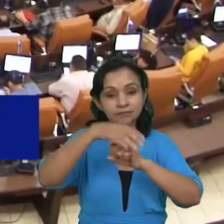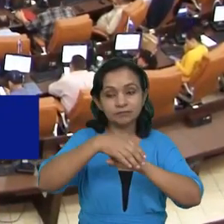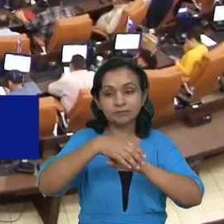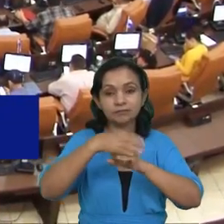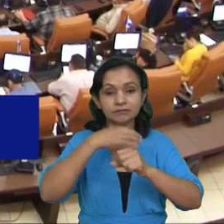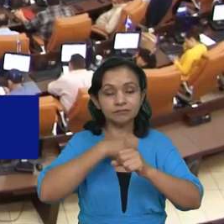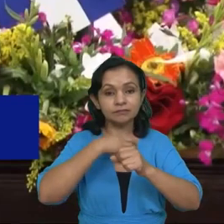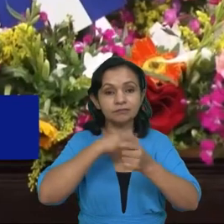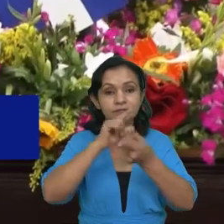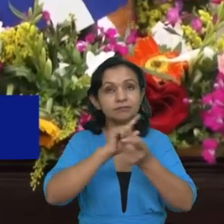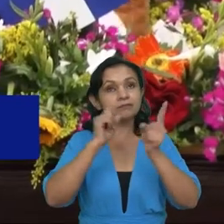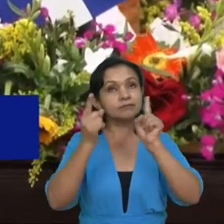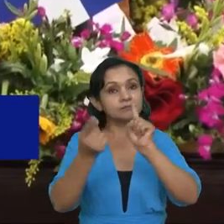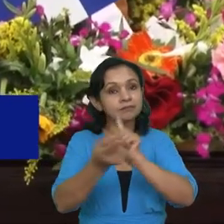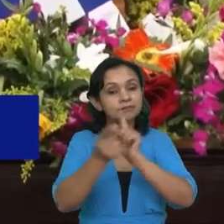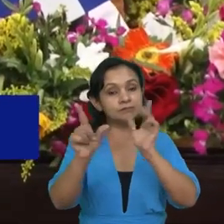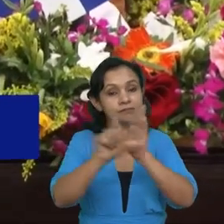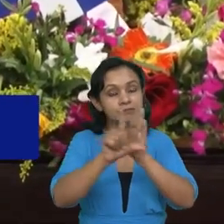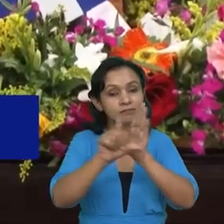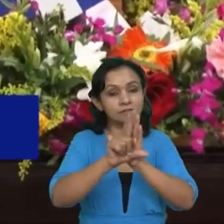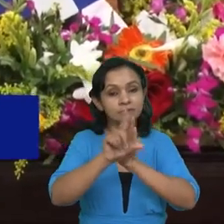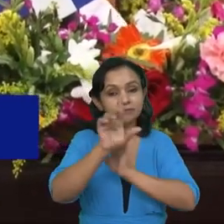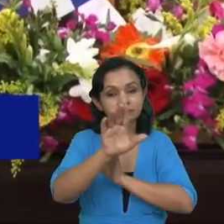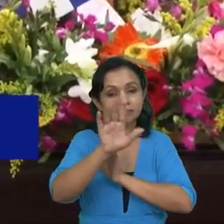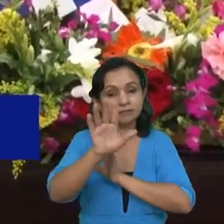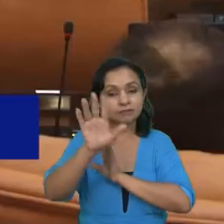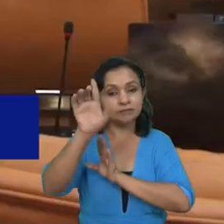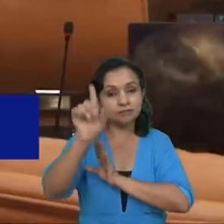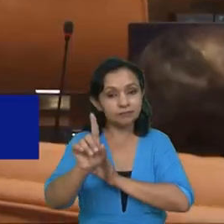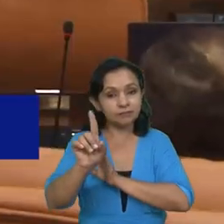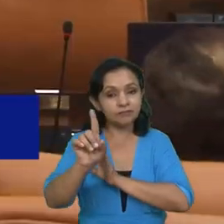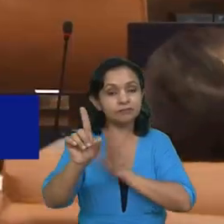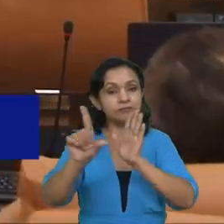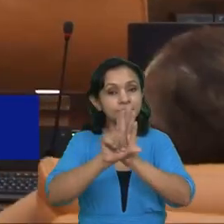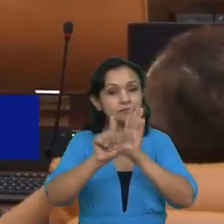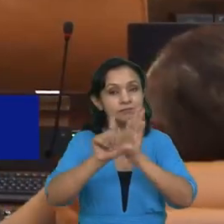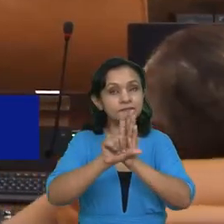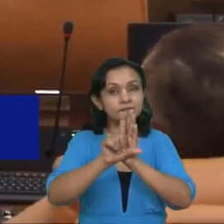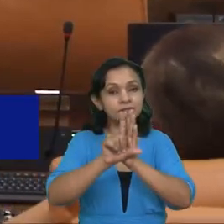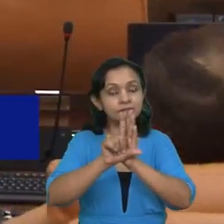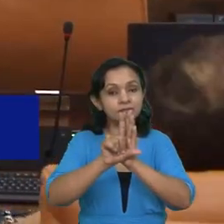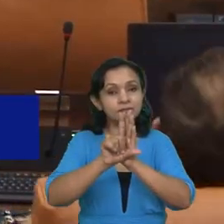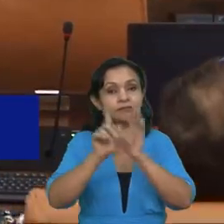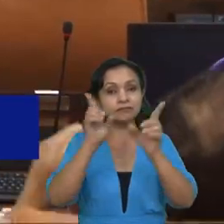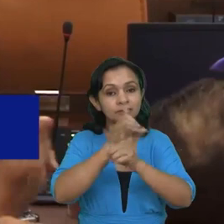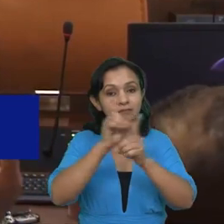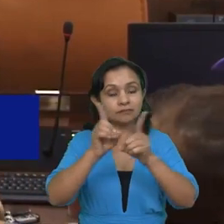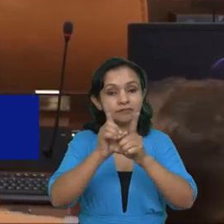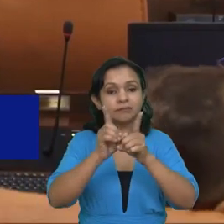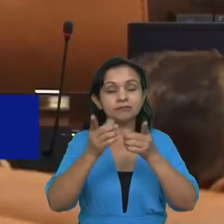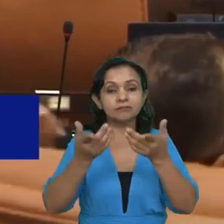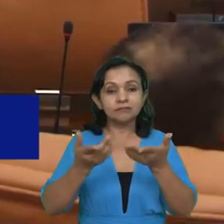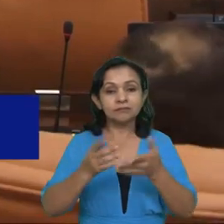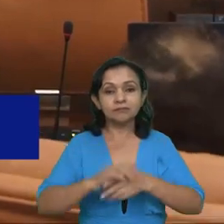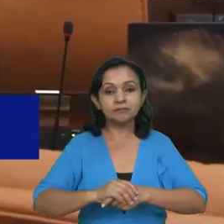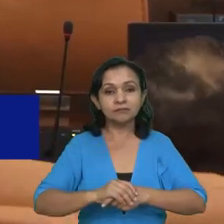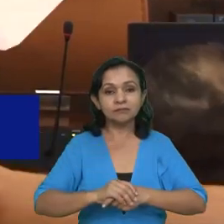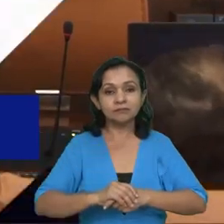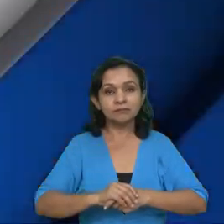de reformas a la ley número 5 51 ley de sistema de garantía de depósitos